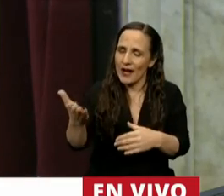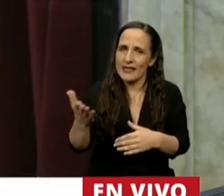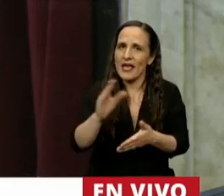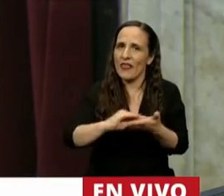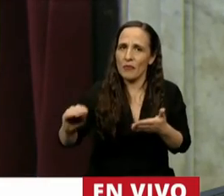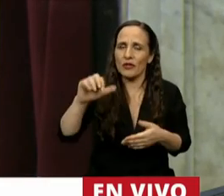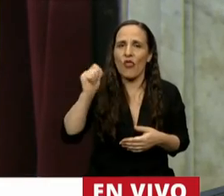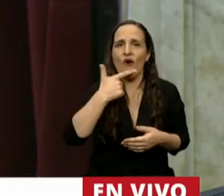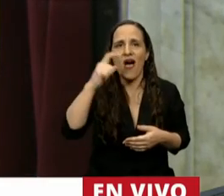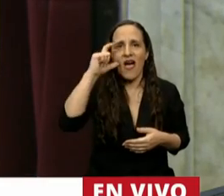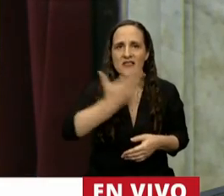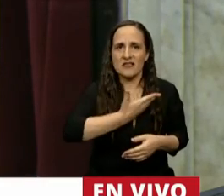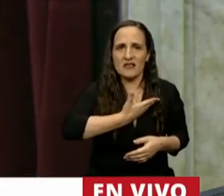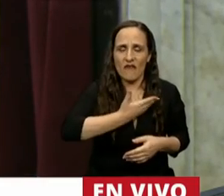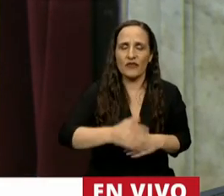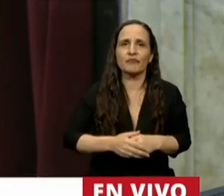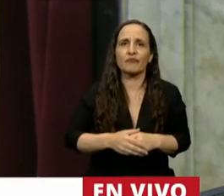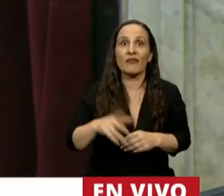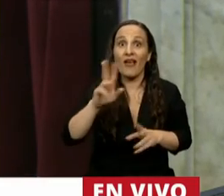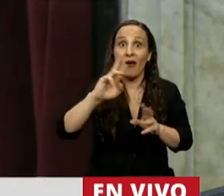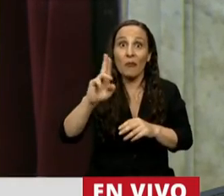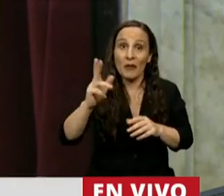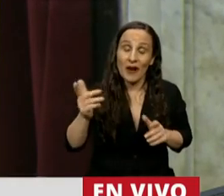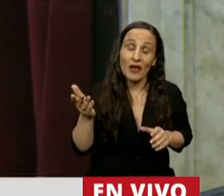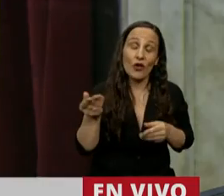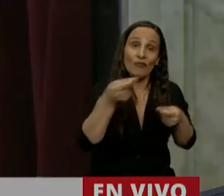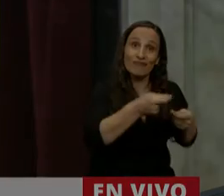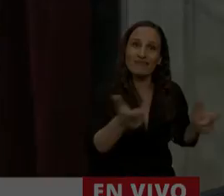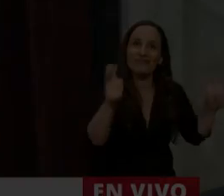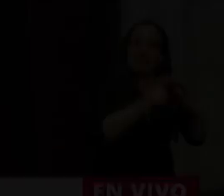Diputado Acef, la cuestión de privilegio pasa a la Comisión de Asuntos Constitucionales.